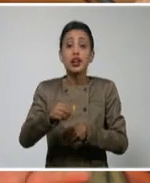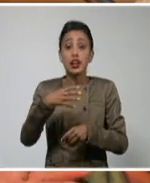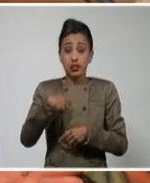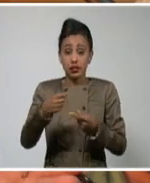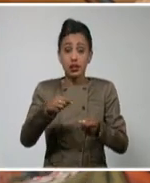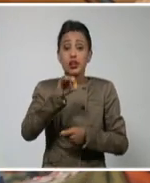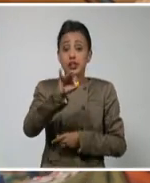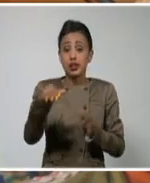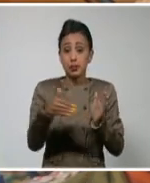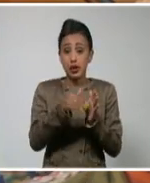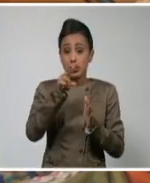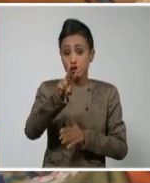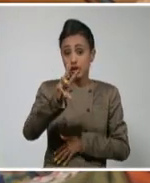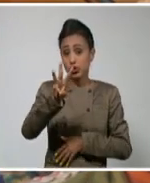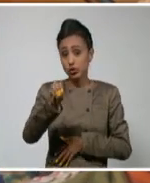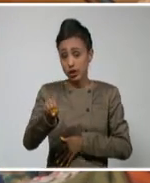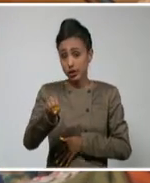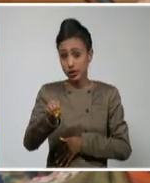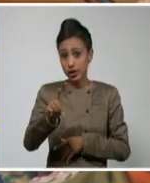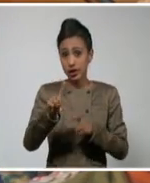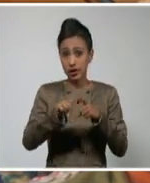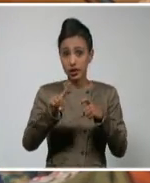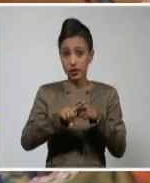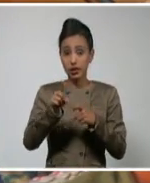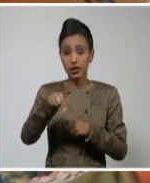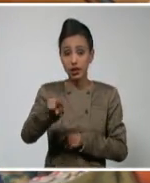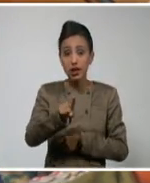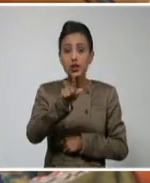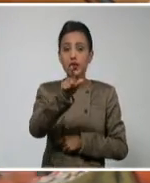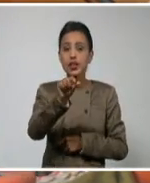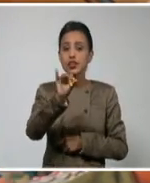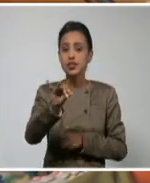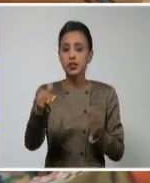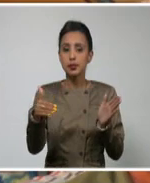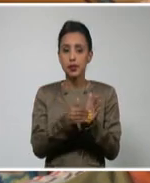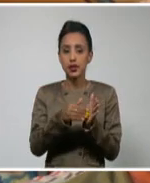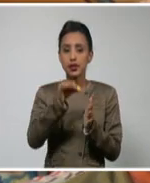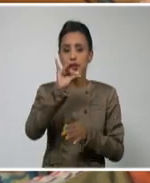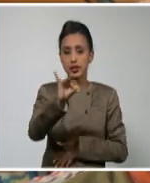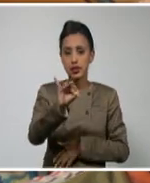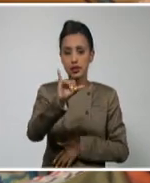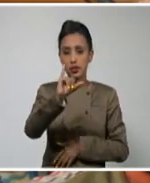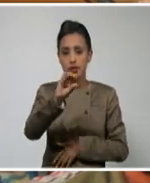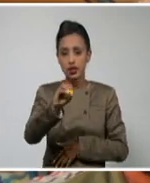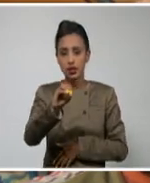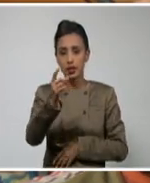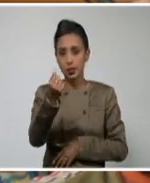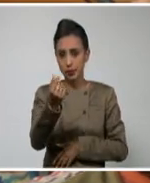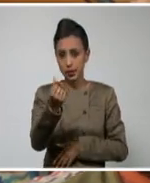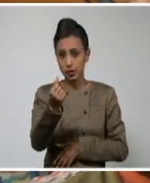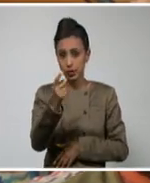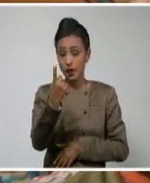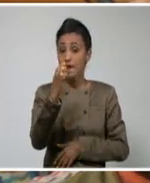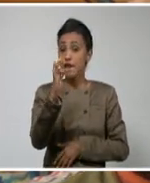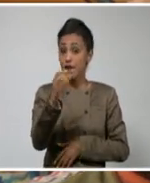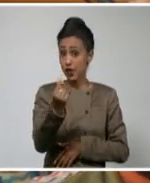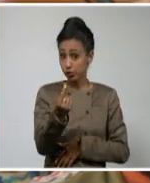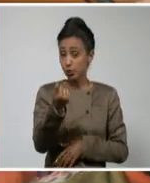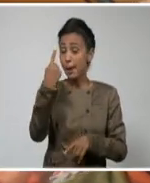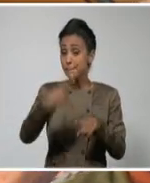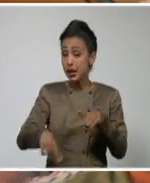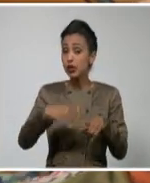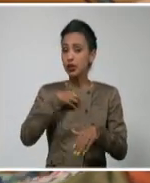7.230 kilos. Eso nos montó en 17.760 pesos la factura. Pero teníamos un problema